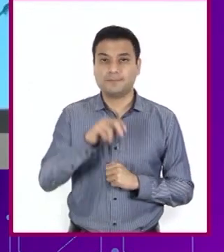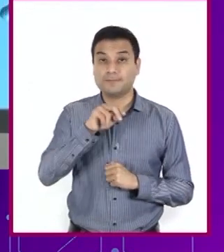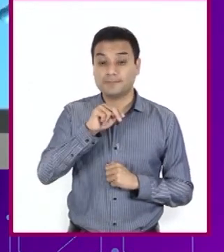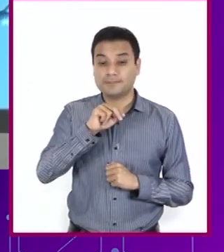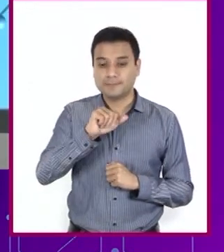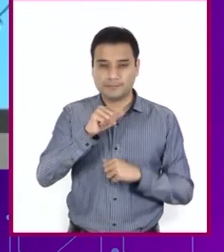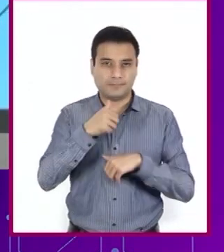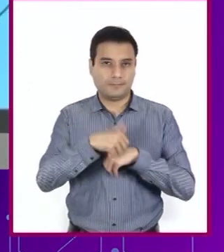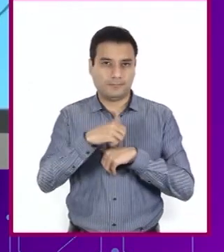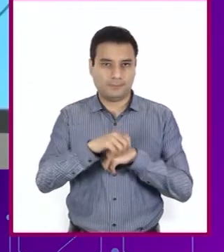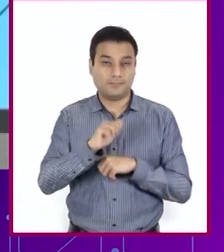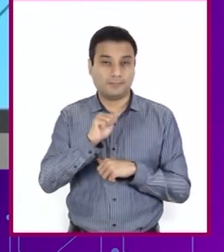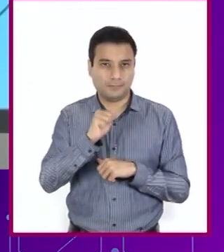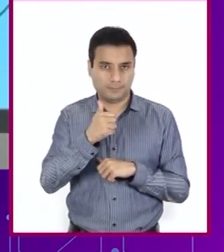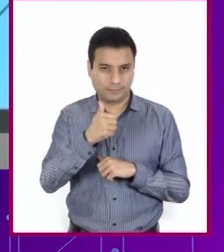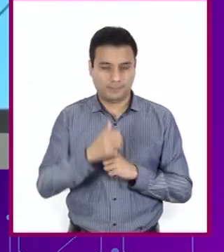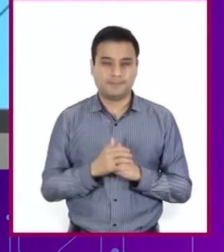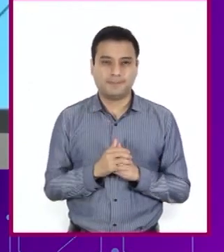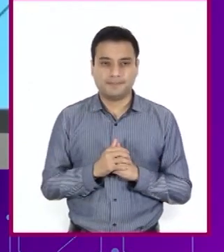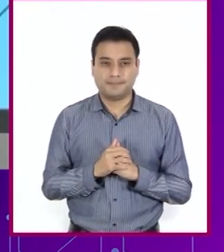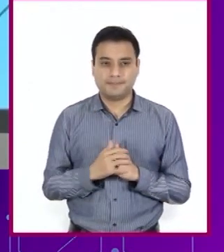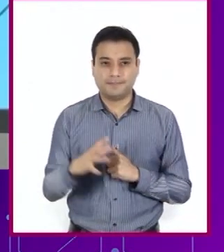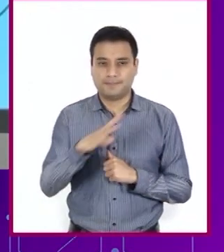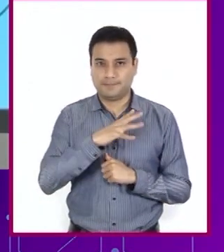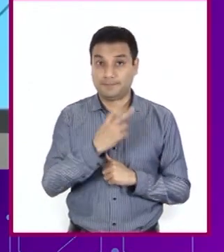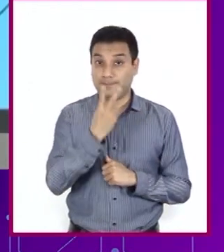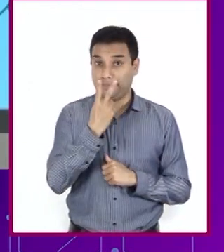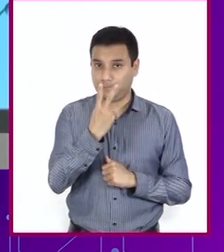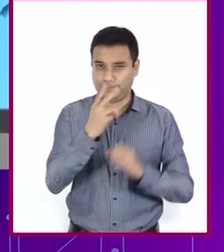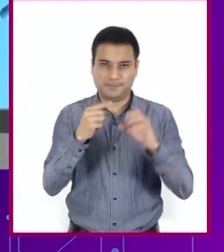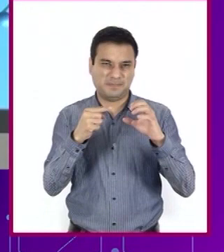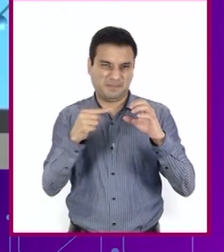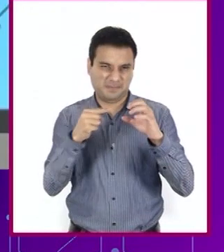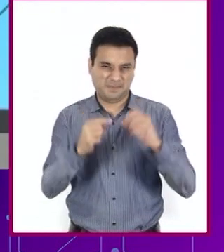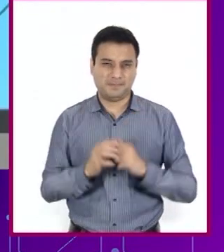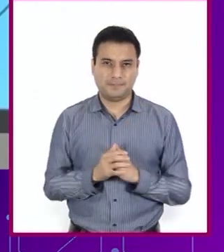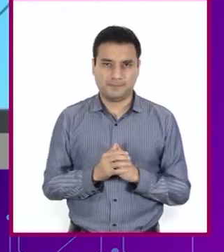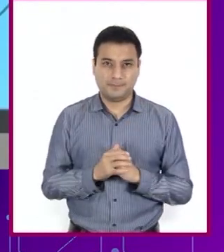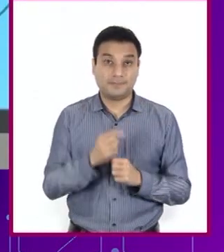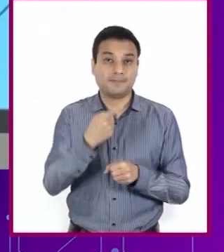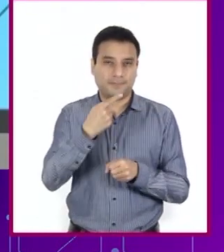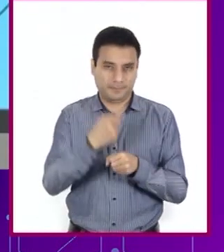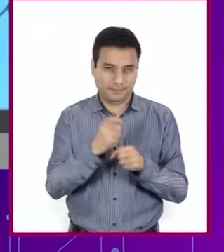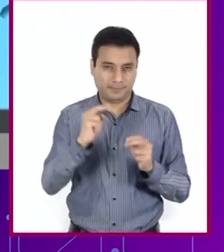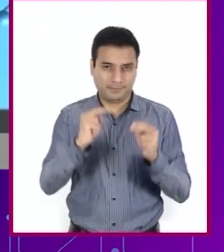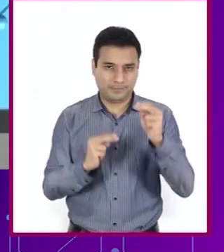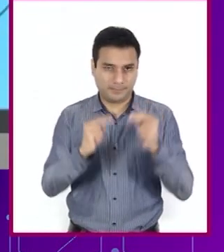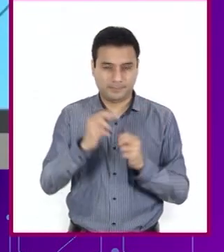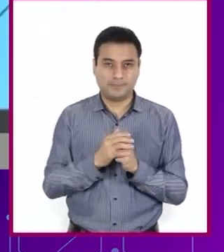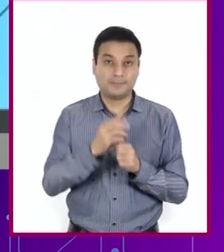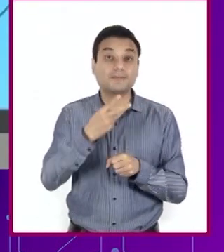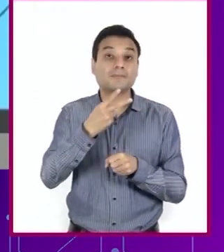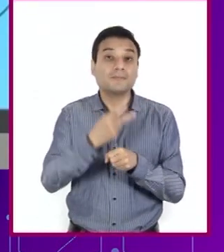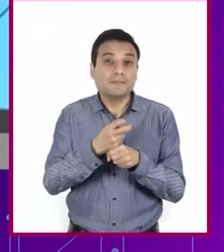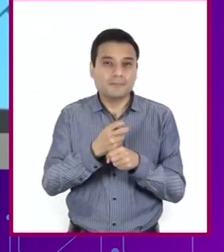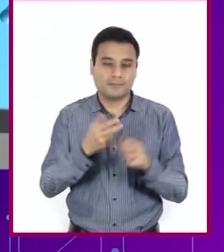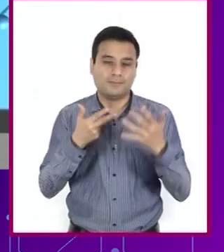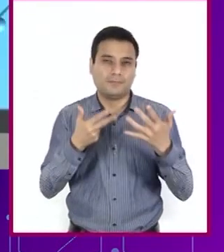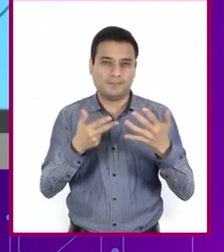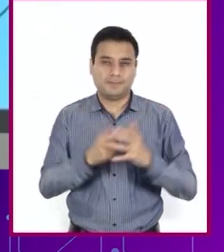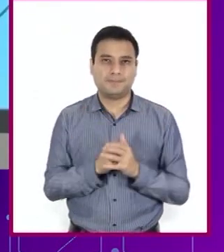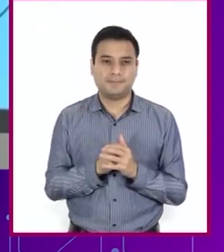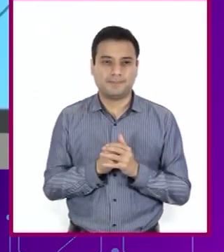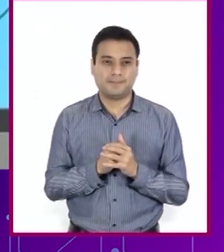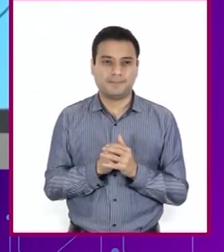11 y tiene 2 electrones en su primer nivel energético, 8 en el segundo